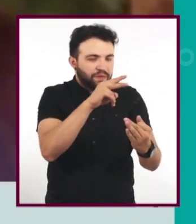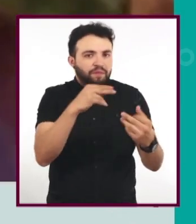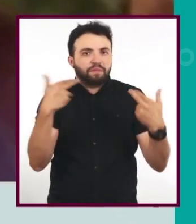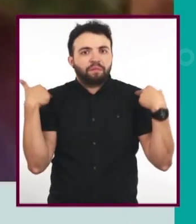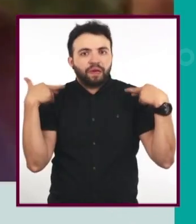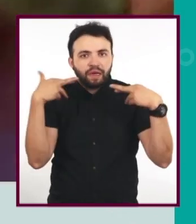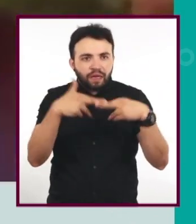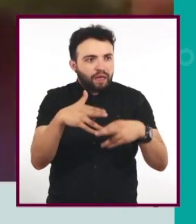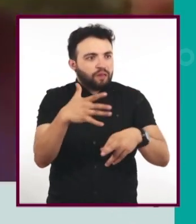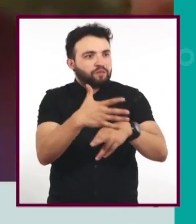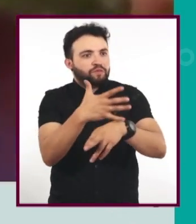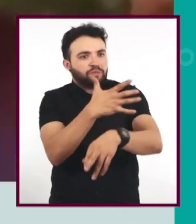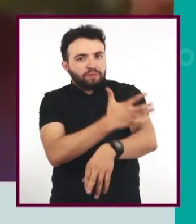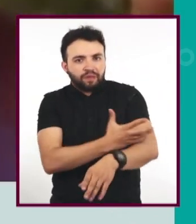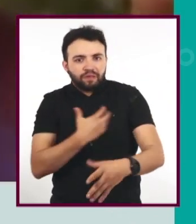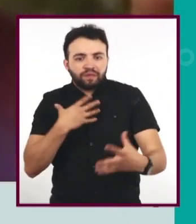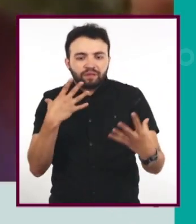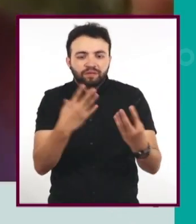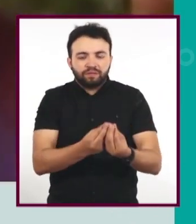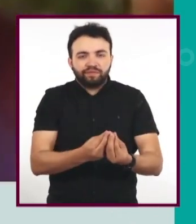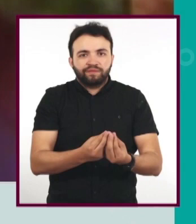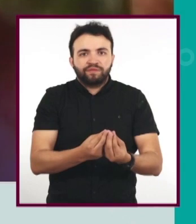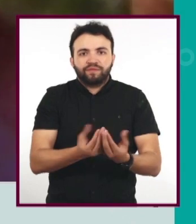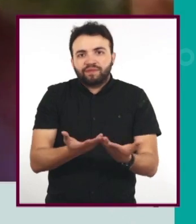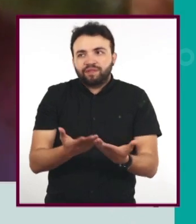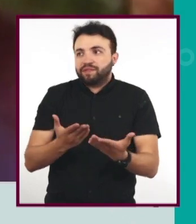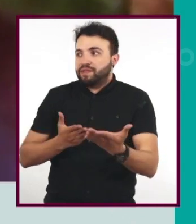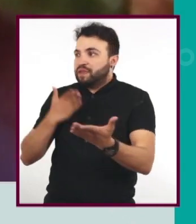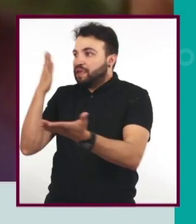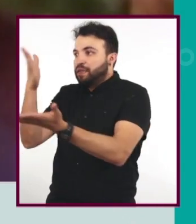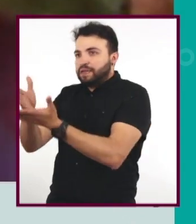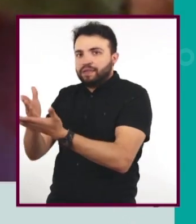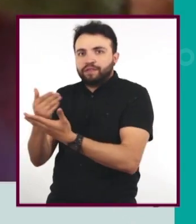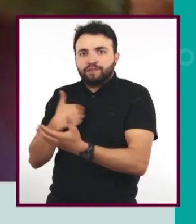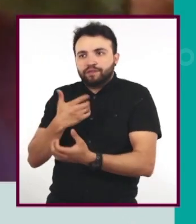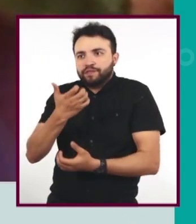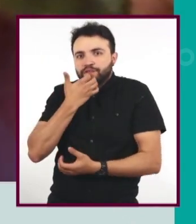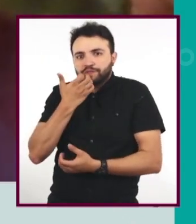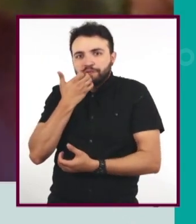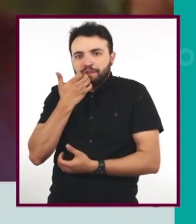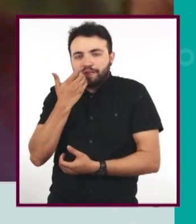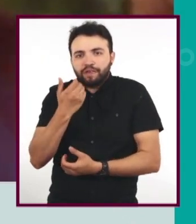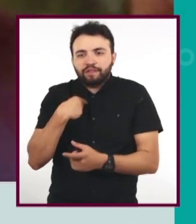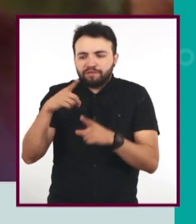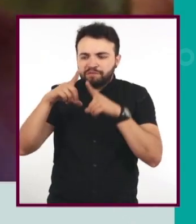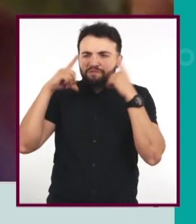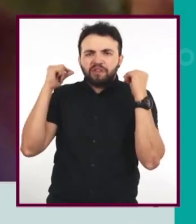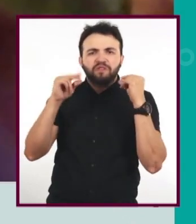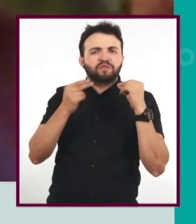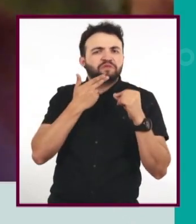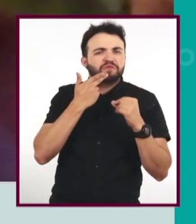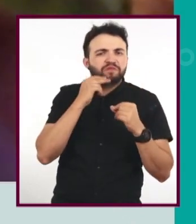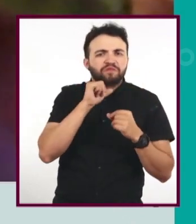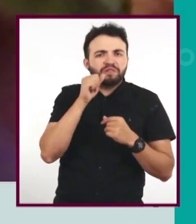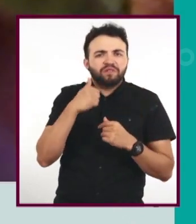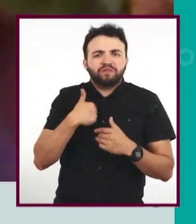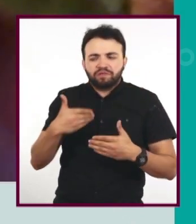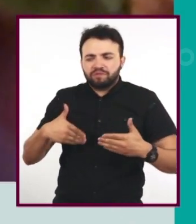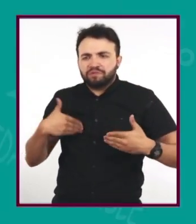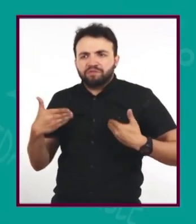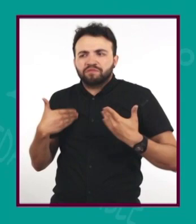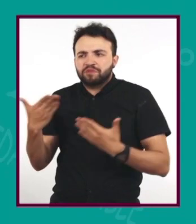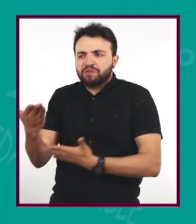a la escuela, poder salir sin la mascarilla y poder convivir con mis seres queridos. Una de las cosas que más extraño es dar clases a mis compañeros.